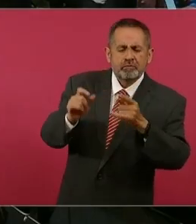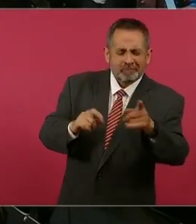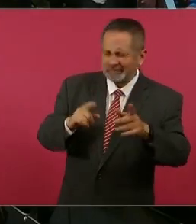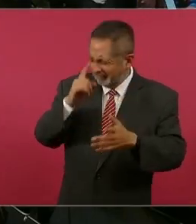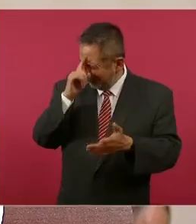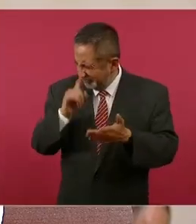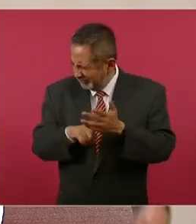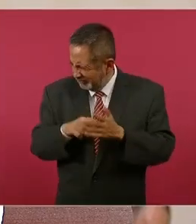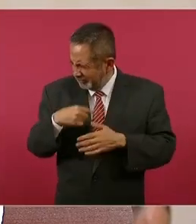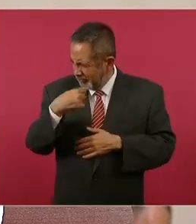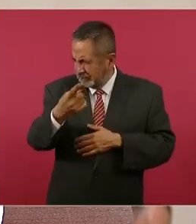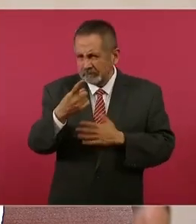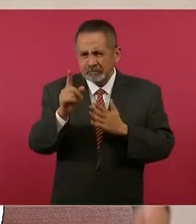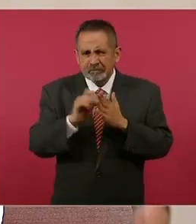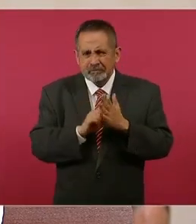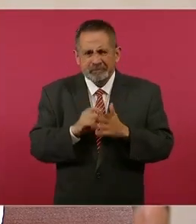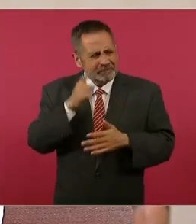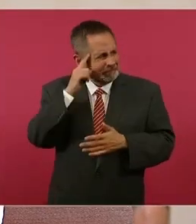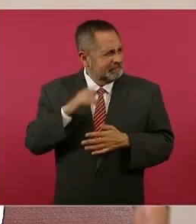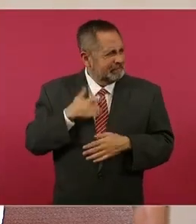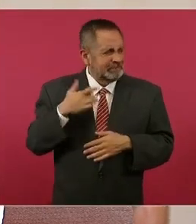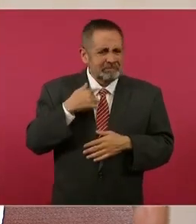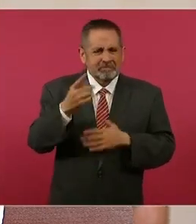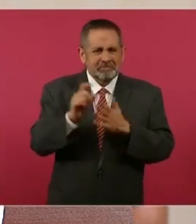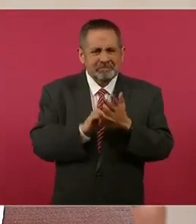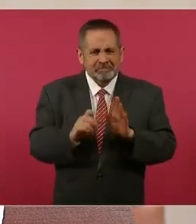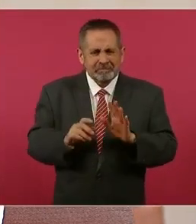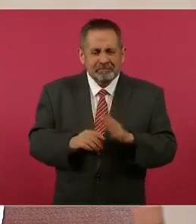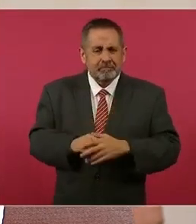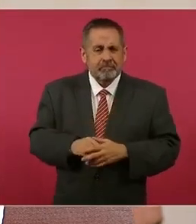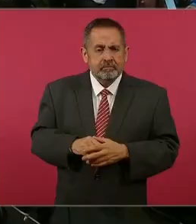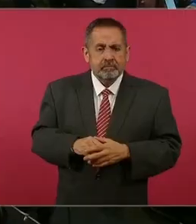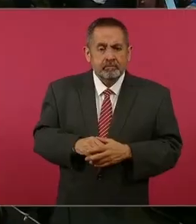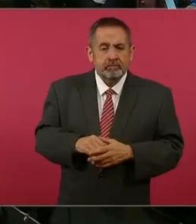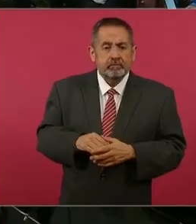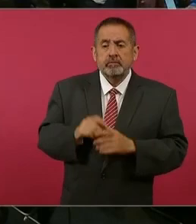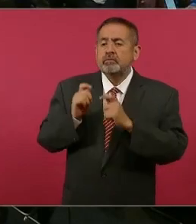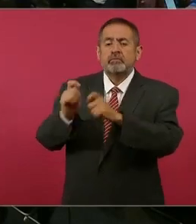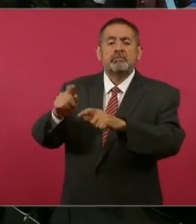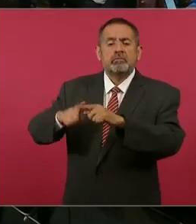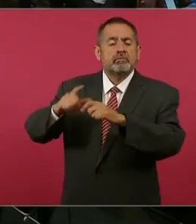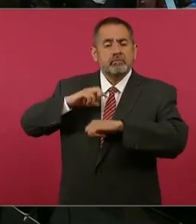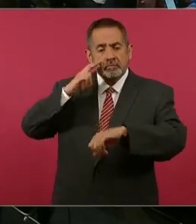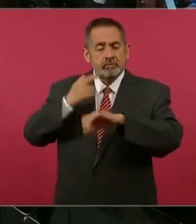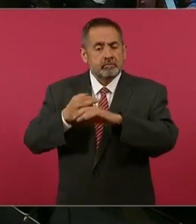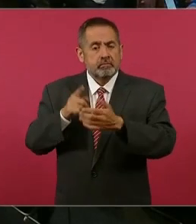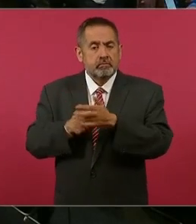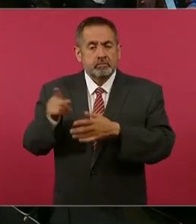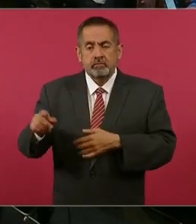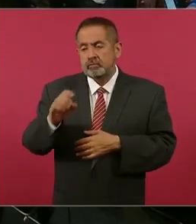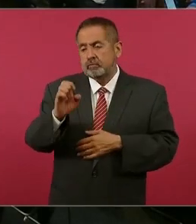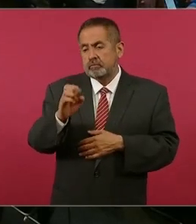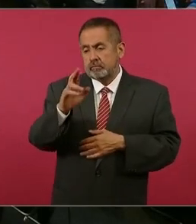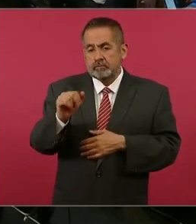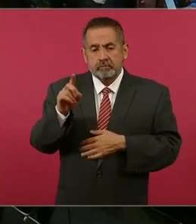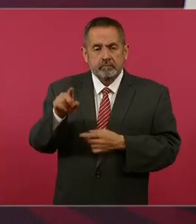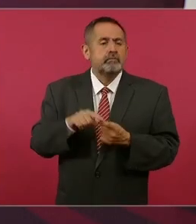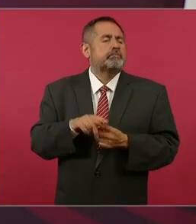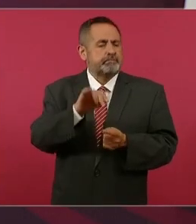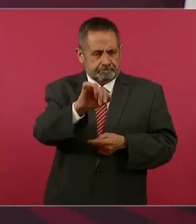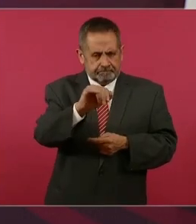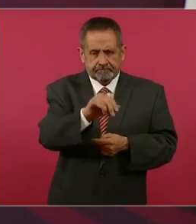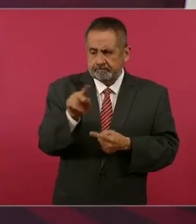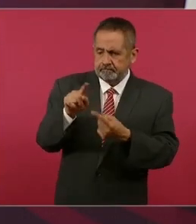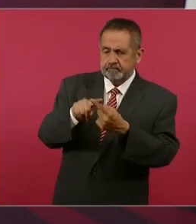Creo que en un mes más. No sé. ¿El canciller irá en su representación? Sí, y Rosa